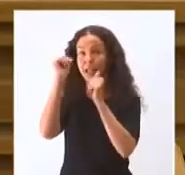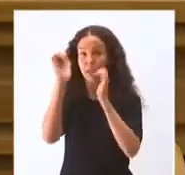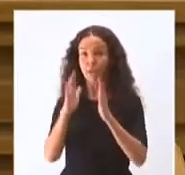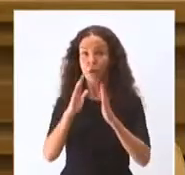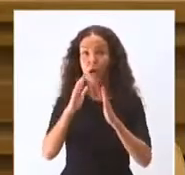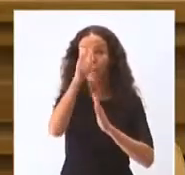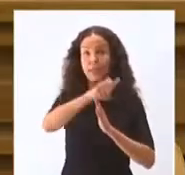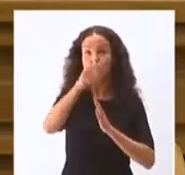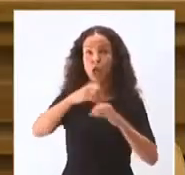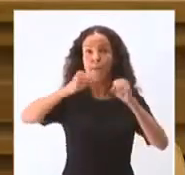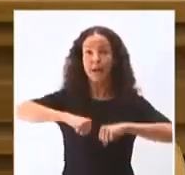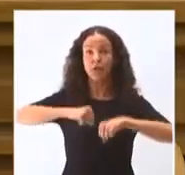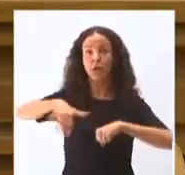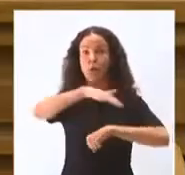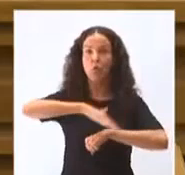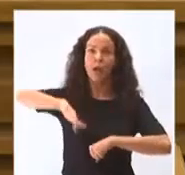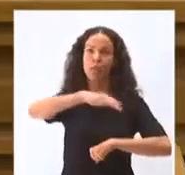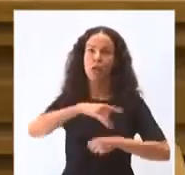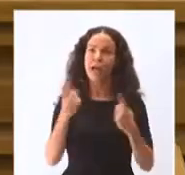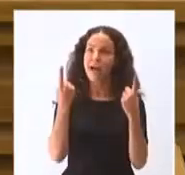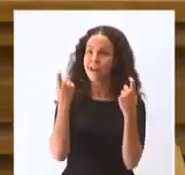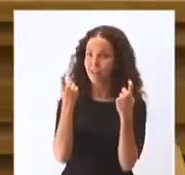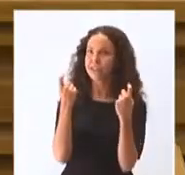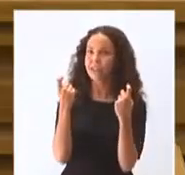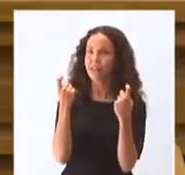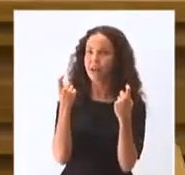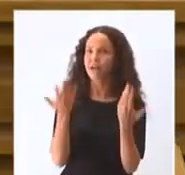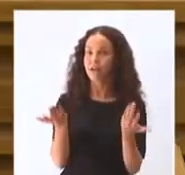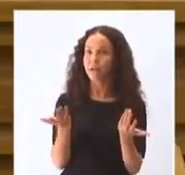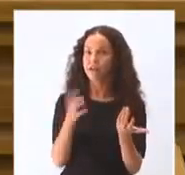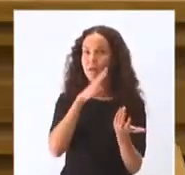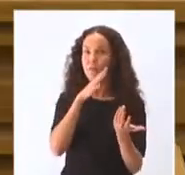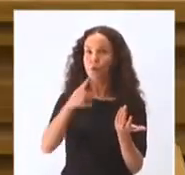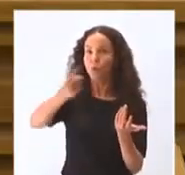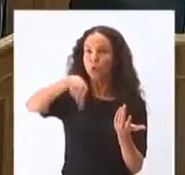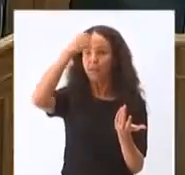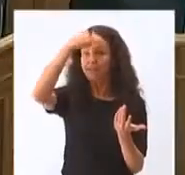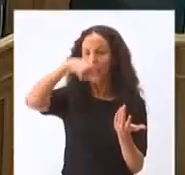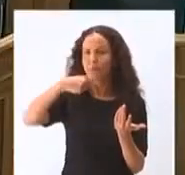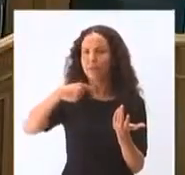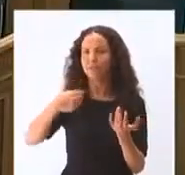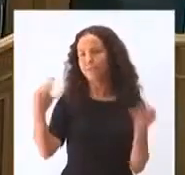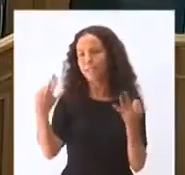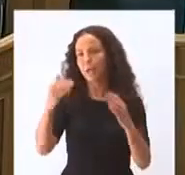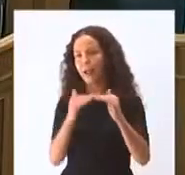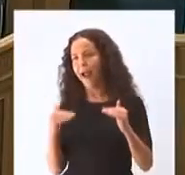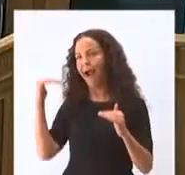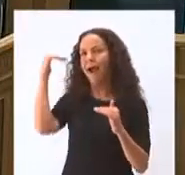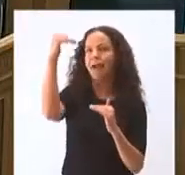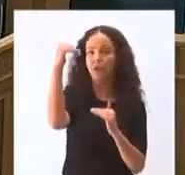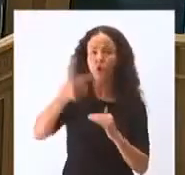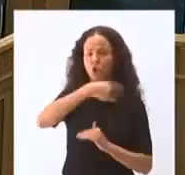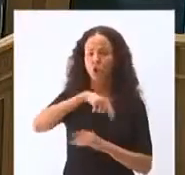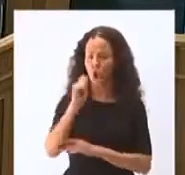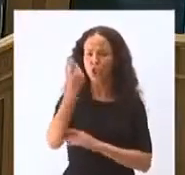en esta zona de la ciudad tan necesitada y tan alta porque tienen que estar como bien saben en alto llegaremos a ese acuerdo